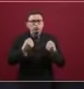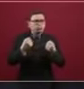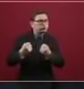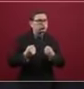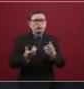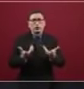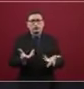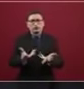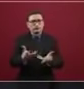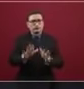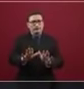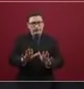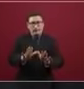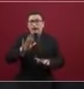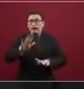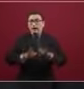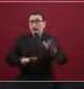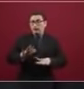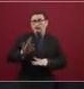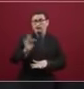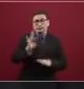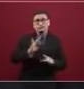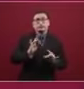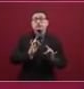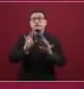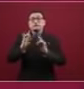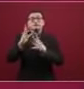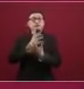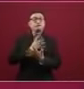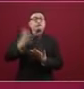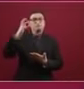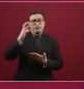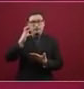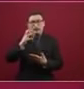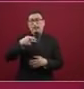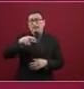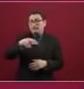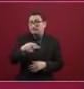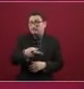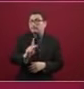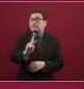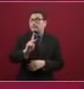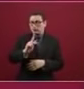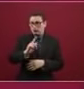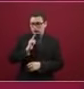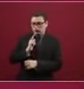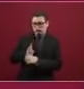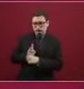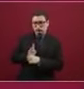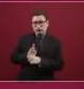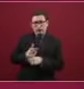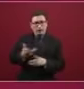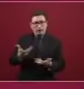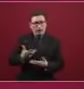pudieran cometerse eventualmente excesos, pero podemos adelantar que no